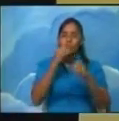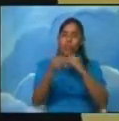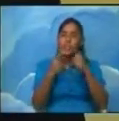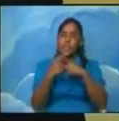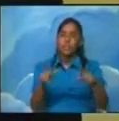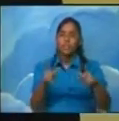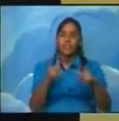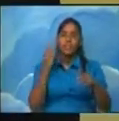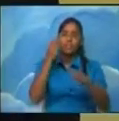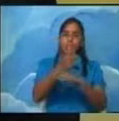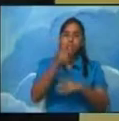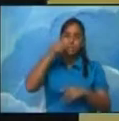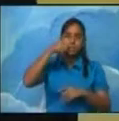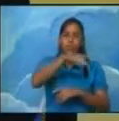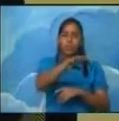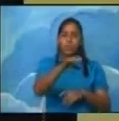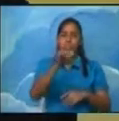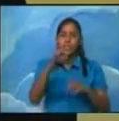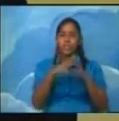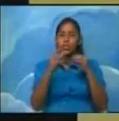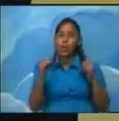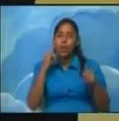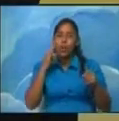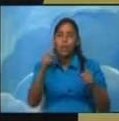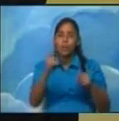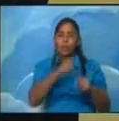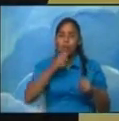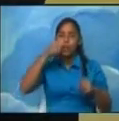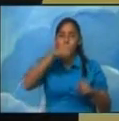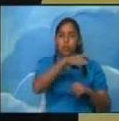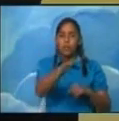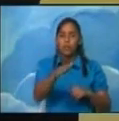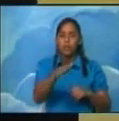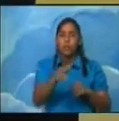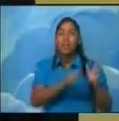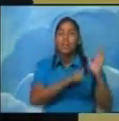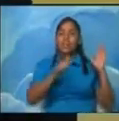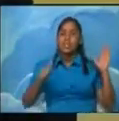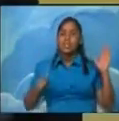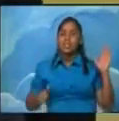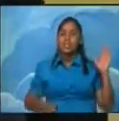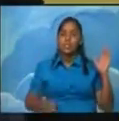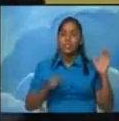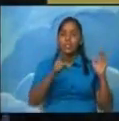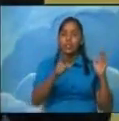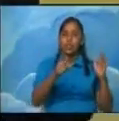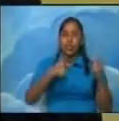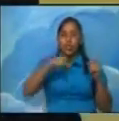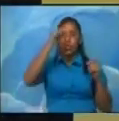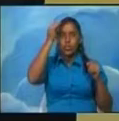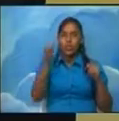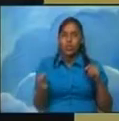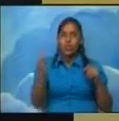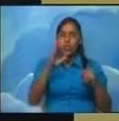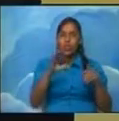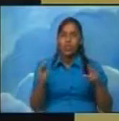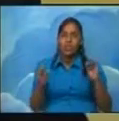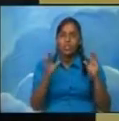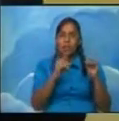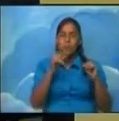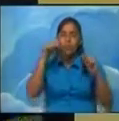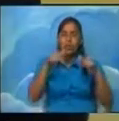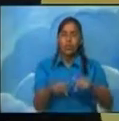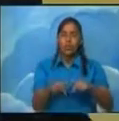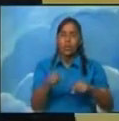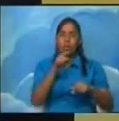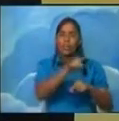diferencia entre su pueblo y los enemigos del pueblo. El Señor, yo creo que nos está hablando hoy